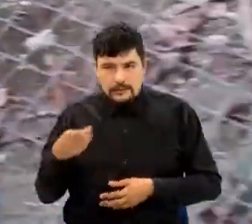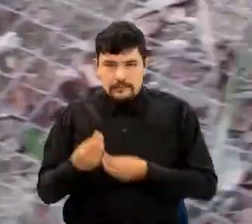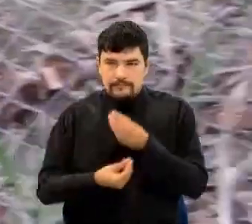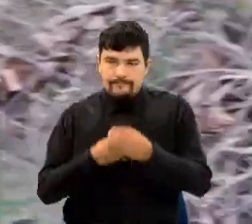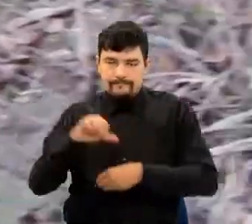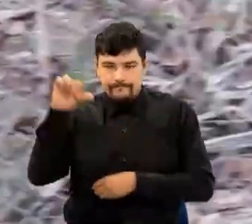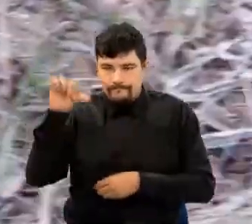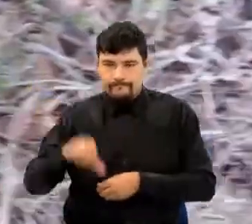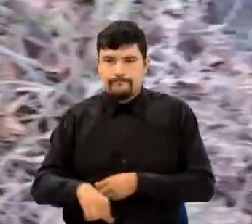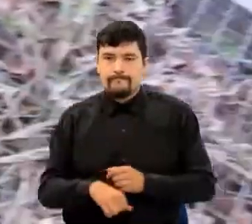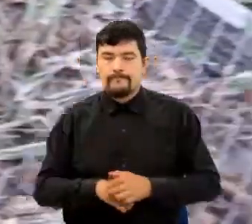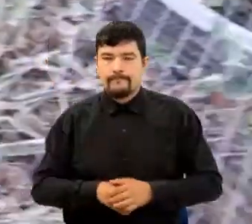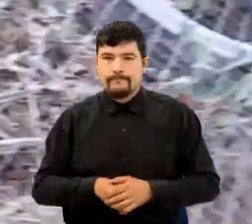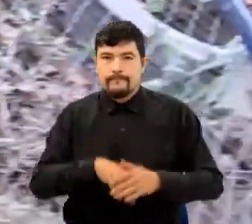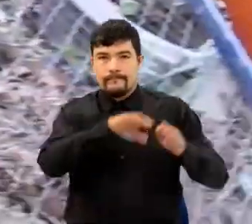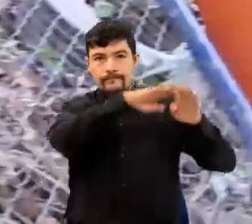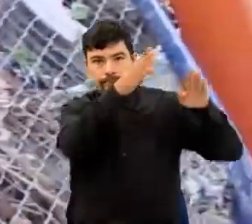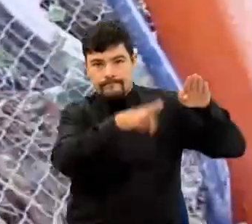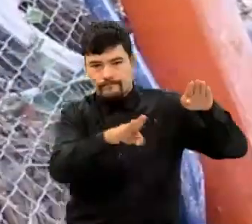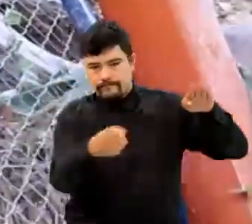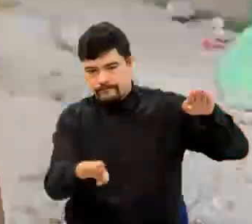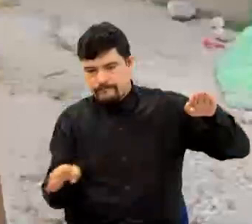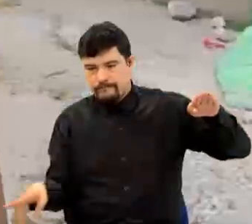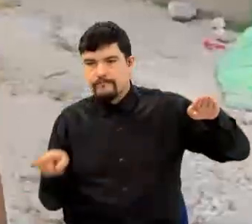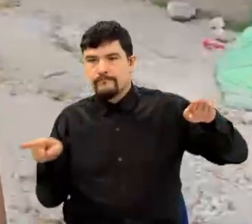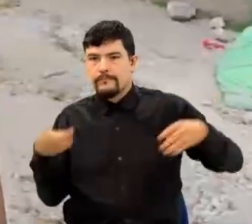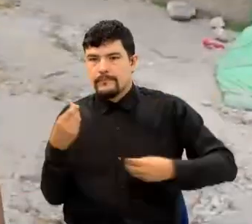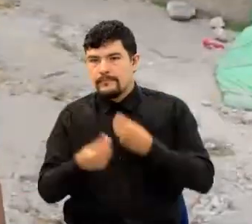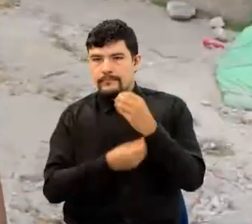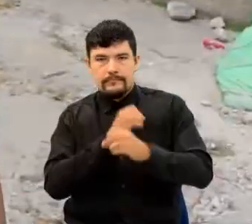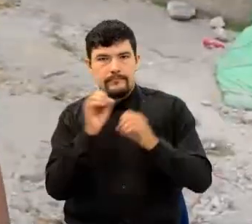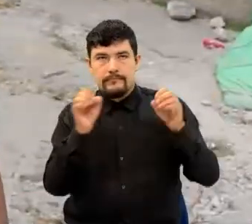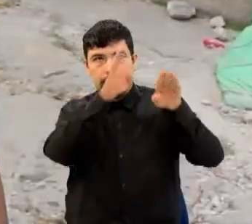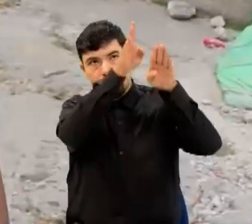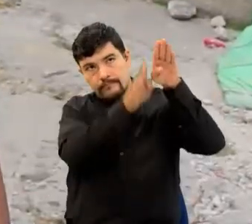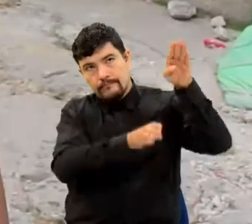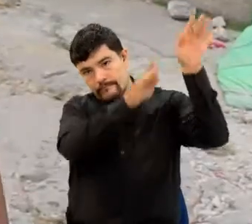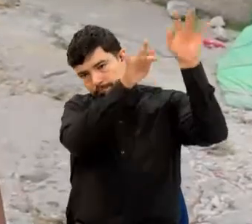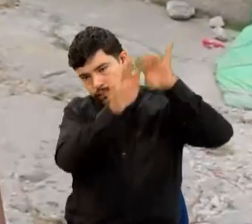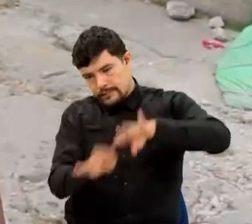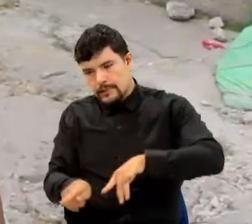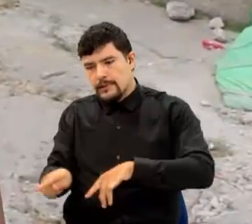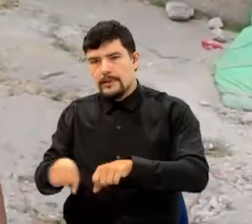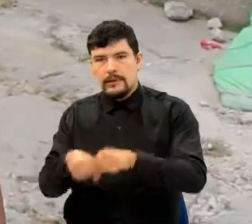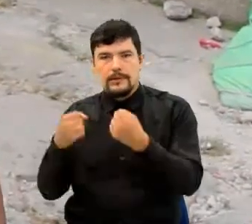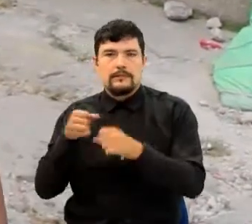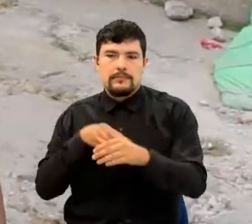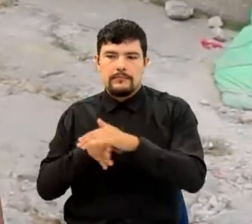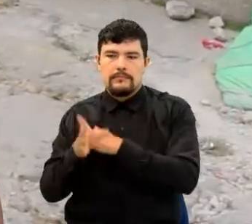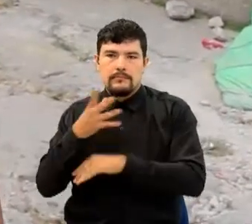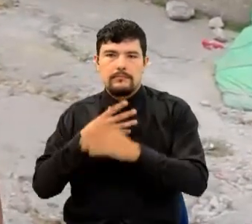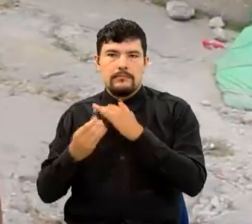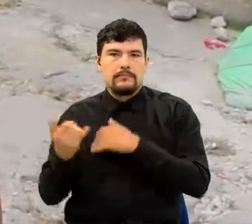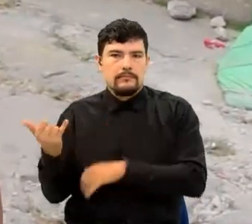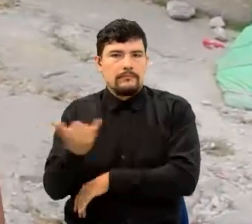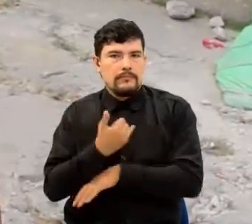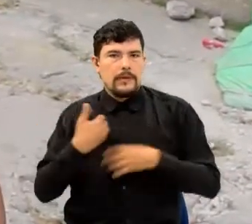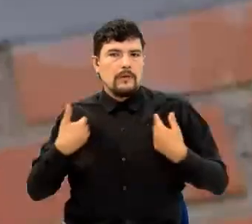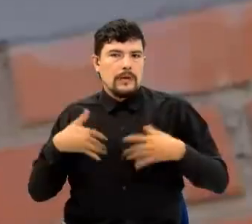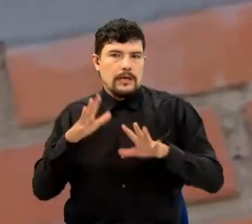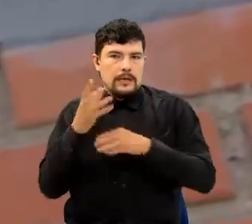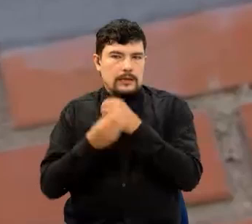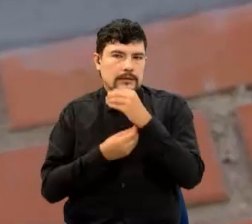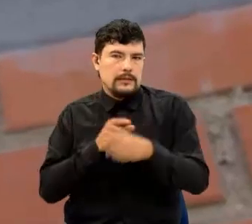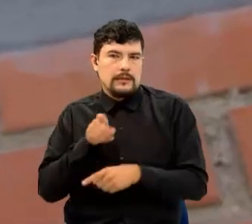no le hicieron gaviones, no le hicieron nada, sino por ahí se meten la gente, se sale, se entra y hacen lo que les